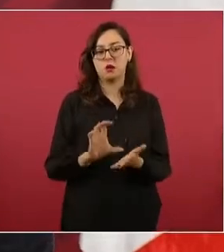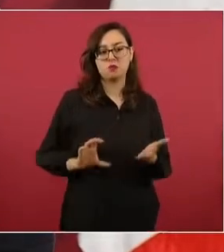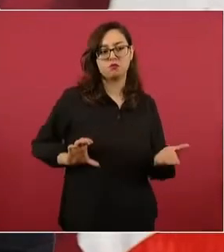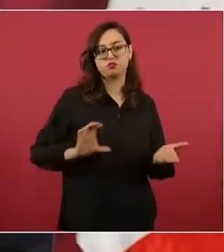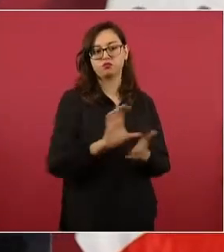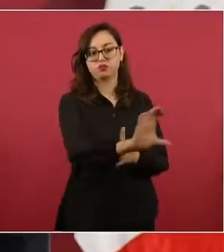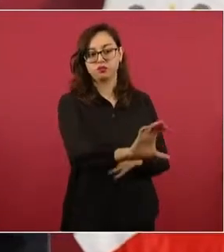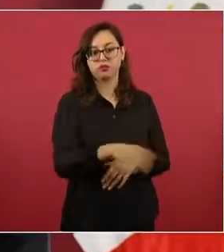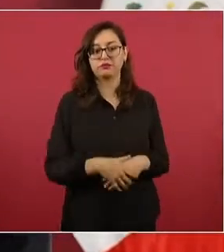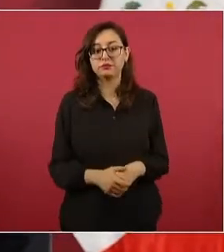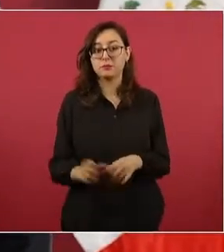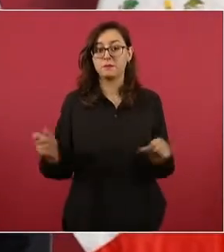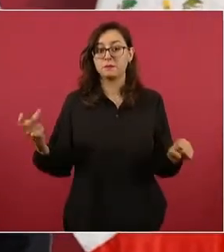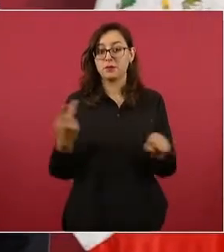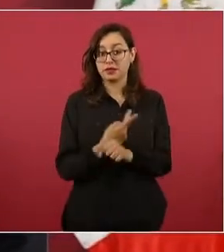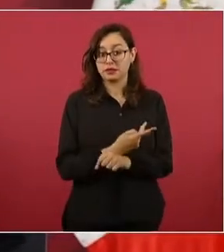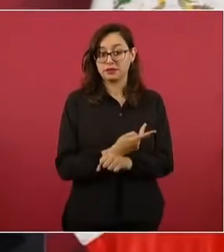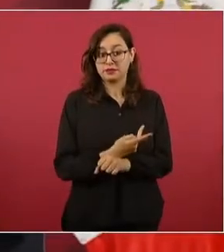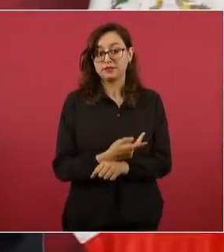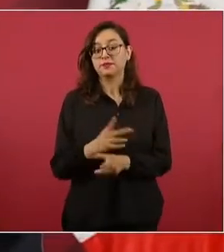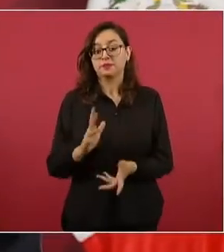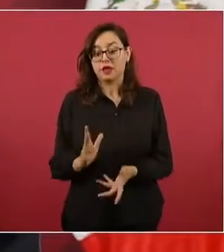muchas veces se desviaba